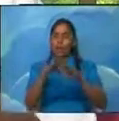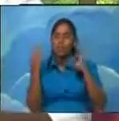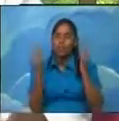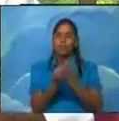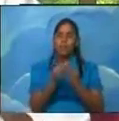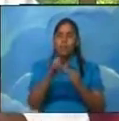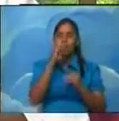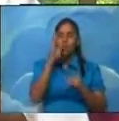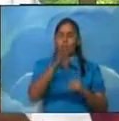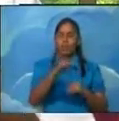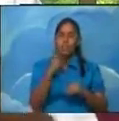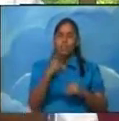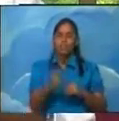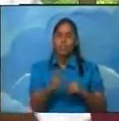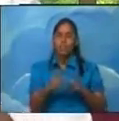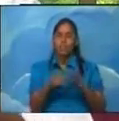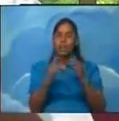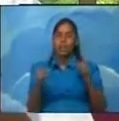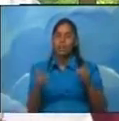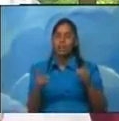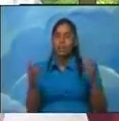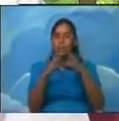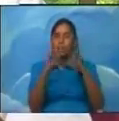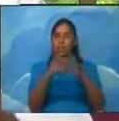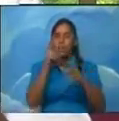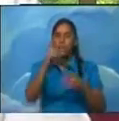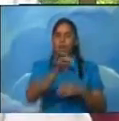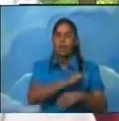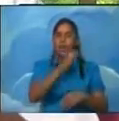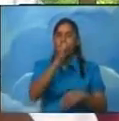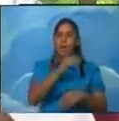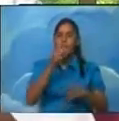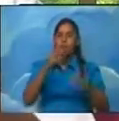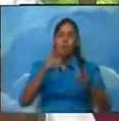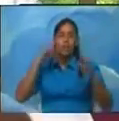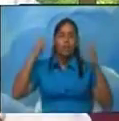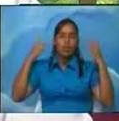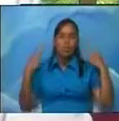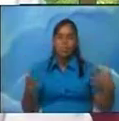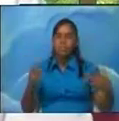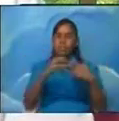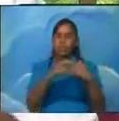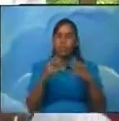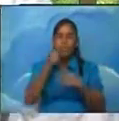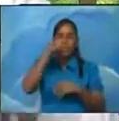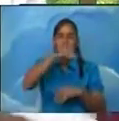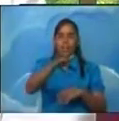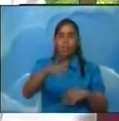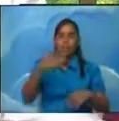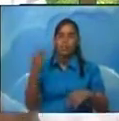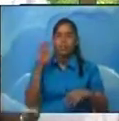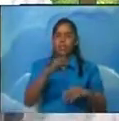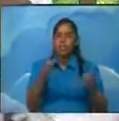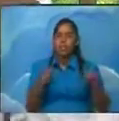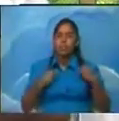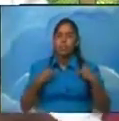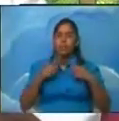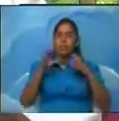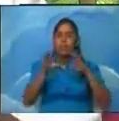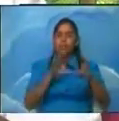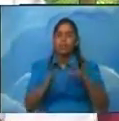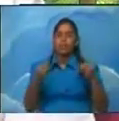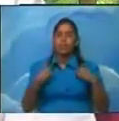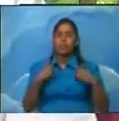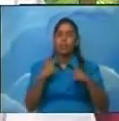y Dios le está diciendo a las comunidades, a las almas, a los matrimonios, en el campo, en la ciudad, a todo el que vive en esta nación y los que viven